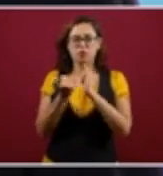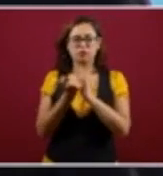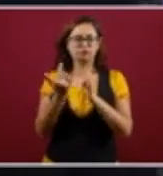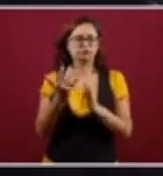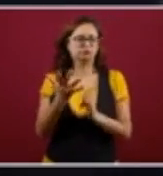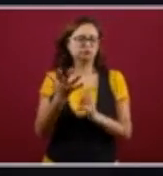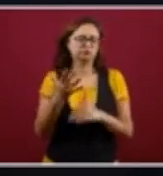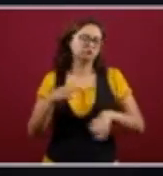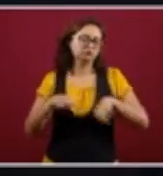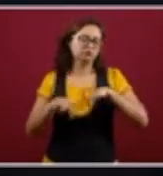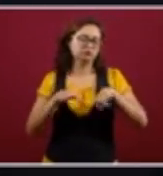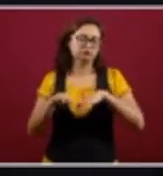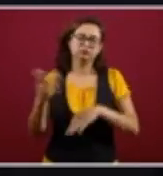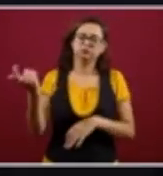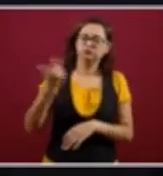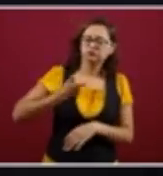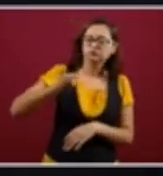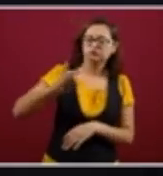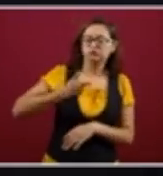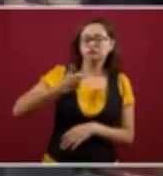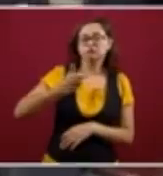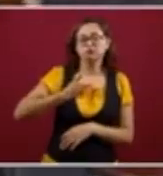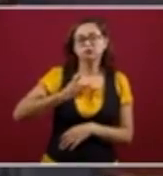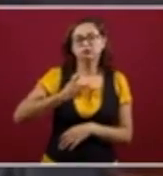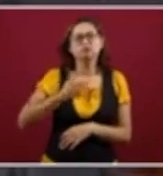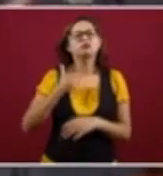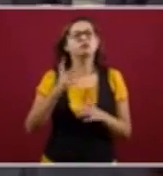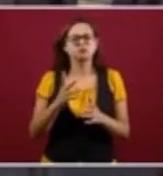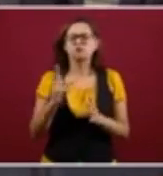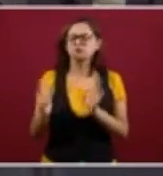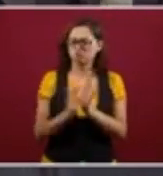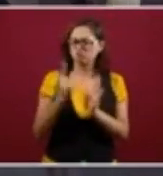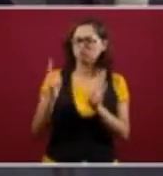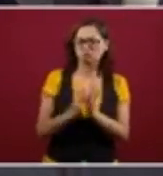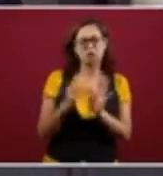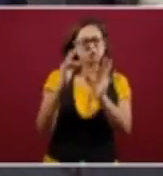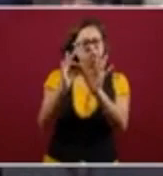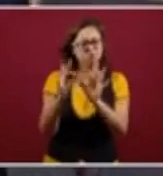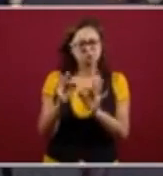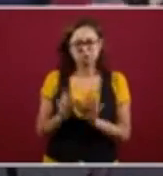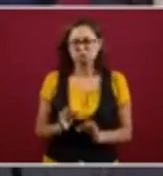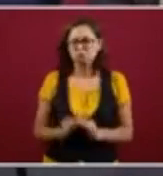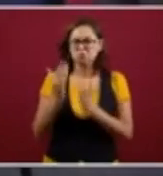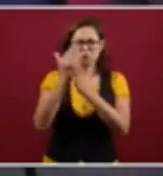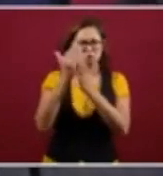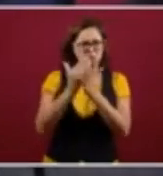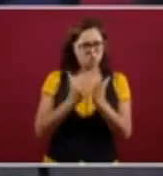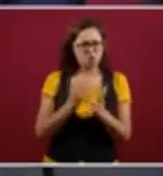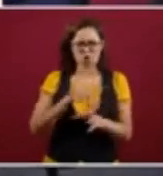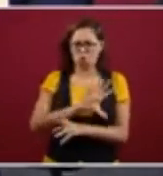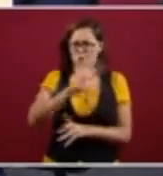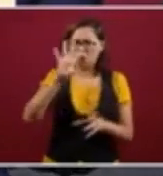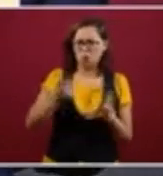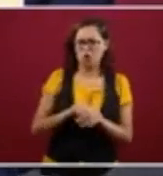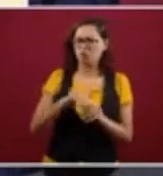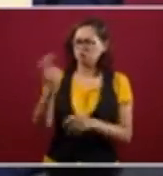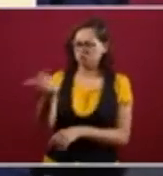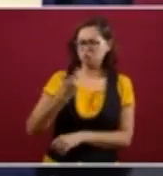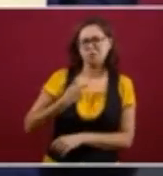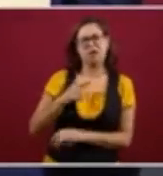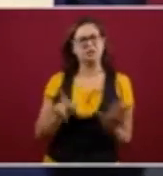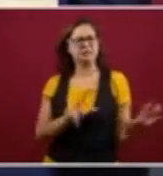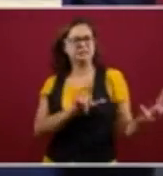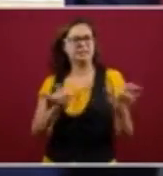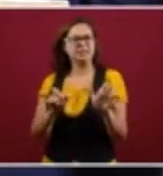Puede ser que sea legal tener sueldos, compensaciones de 700 mil